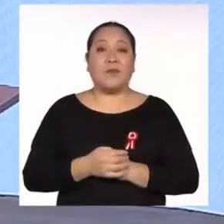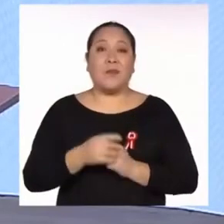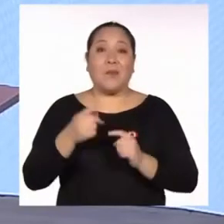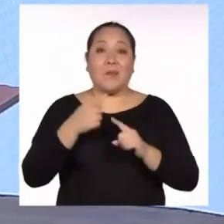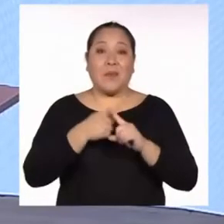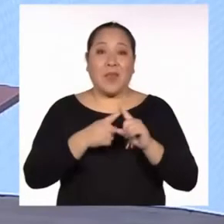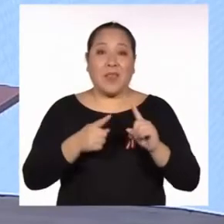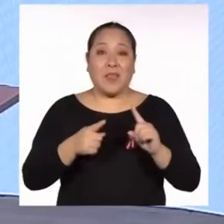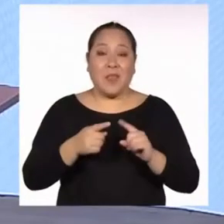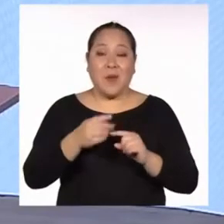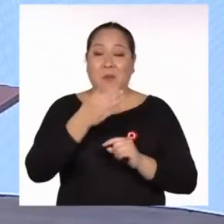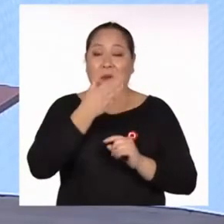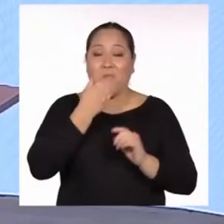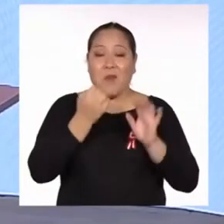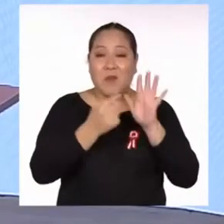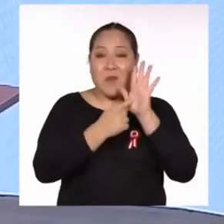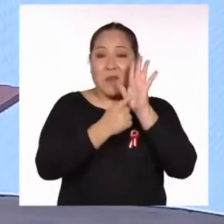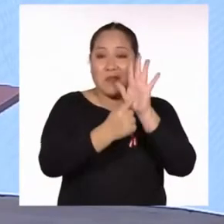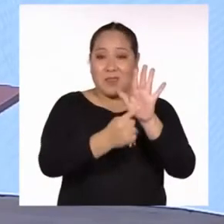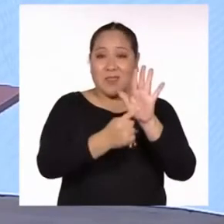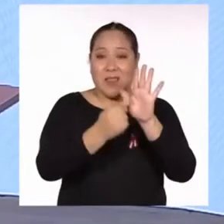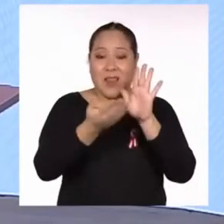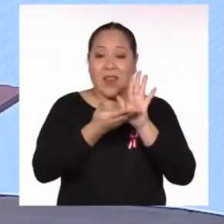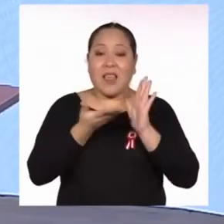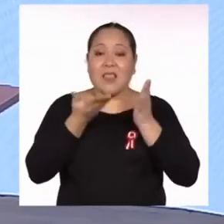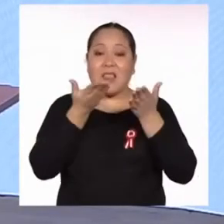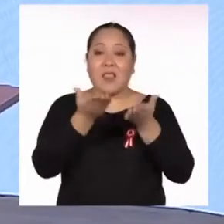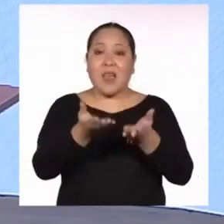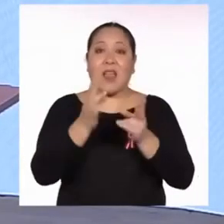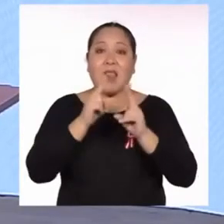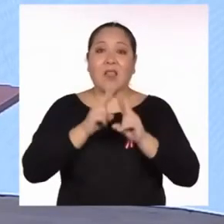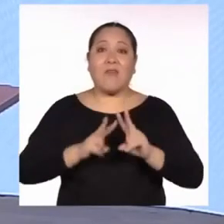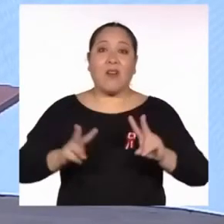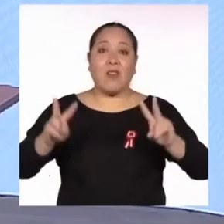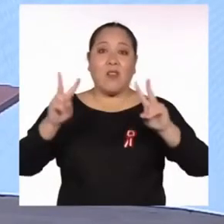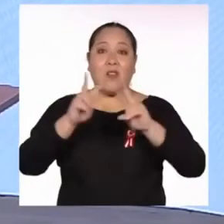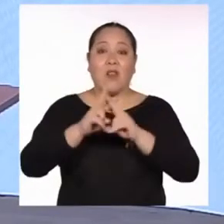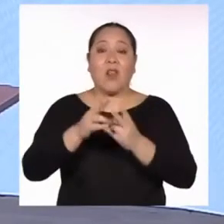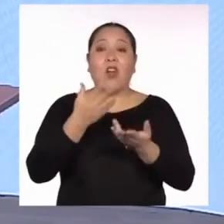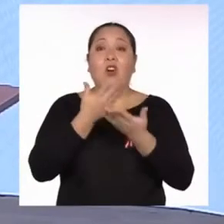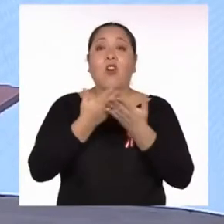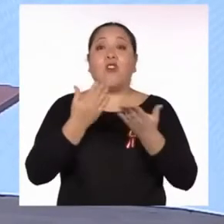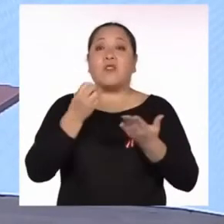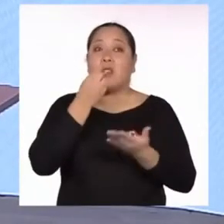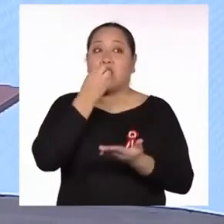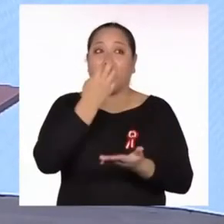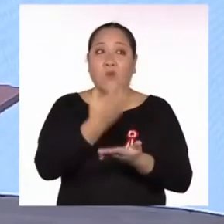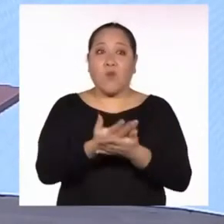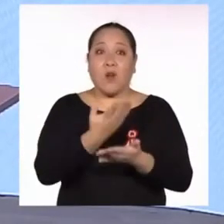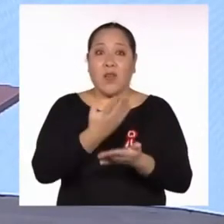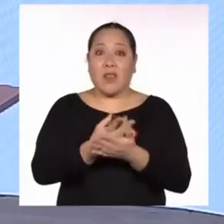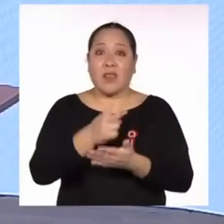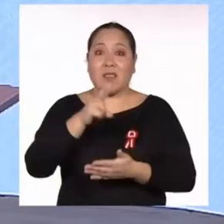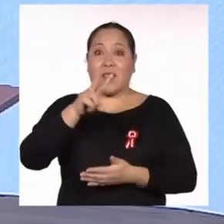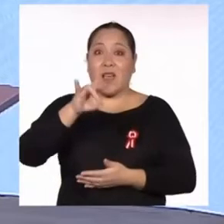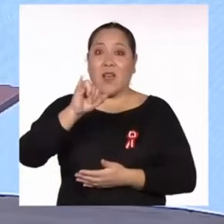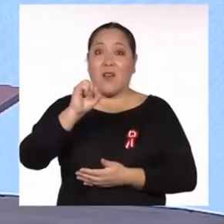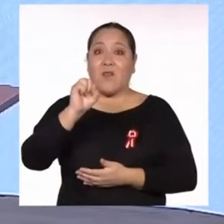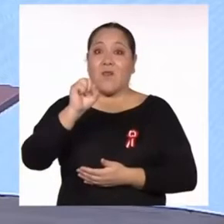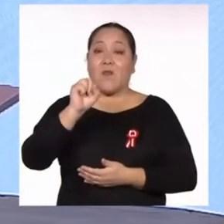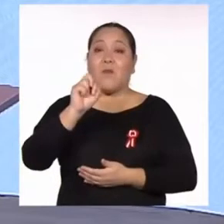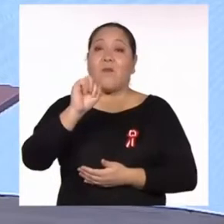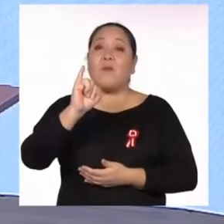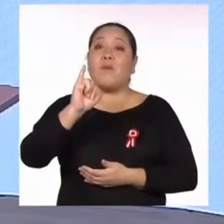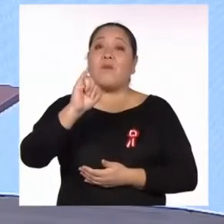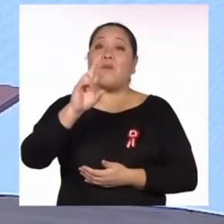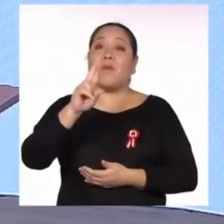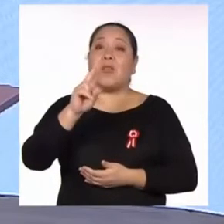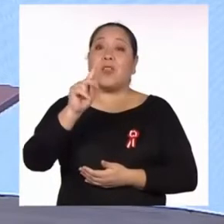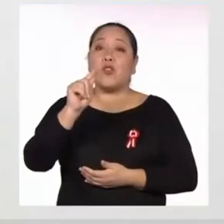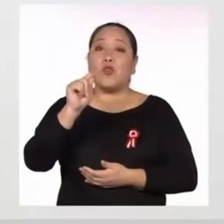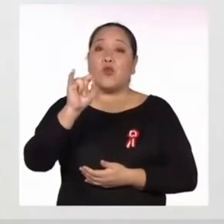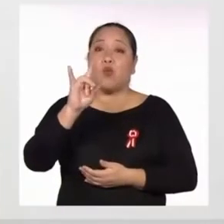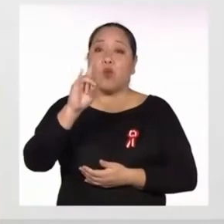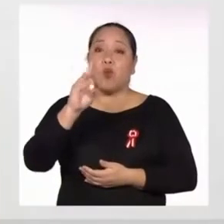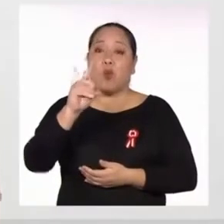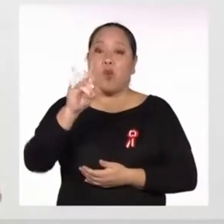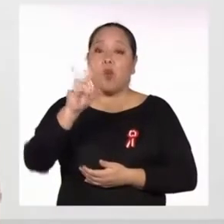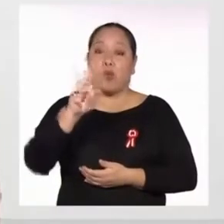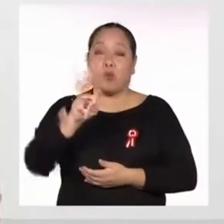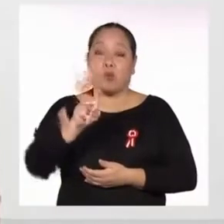mejor resaltar y valorar nuestras virtudes así como corregir los errores y debilidades